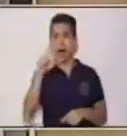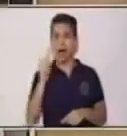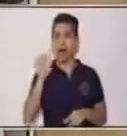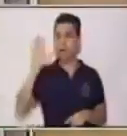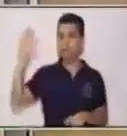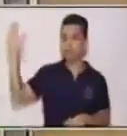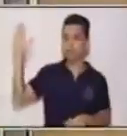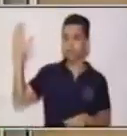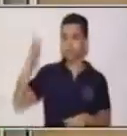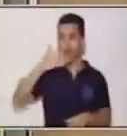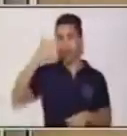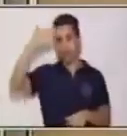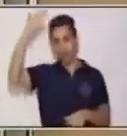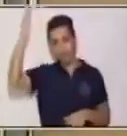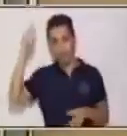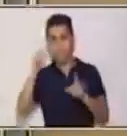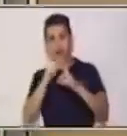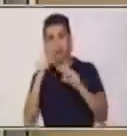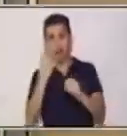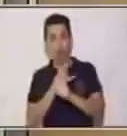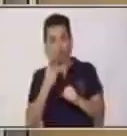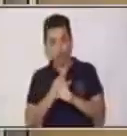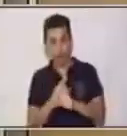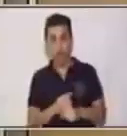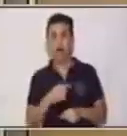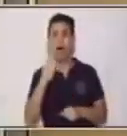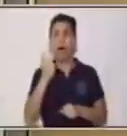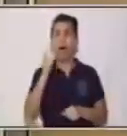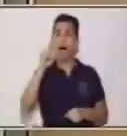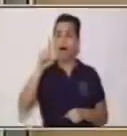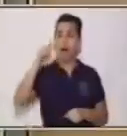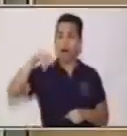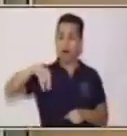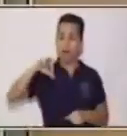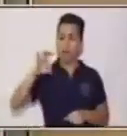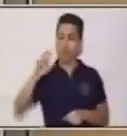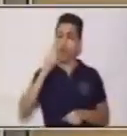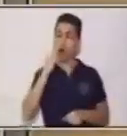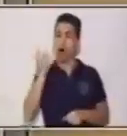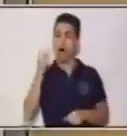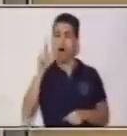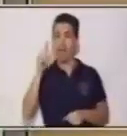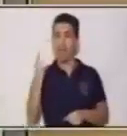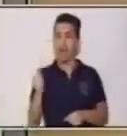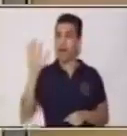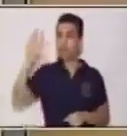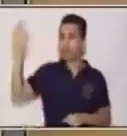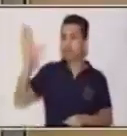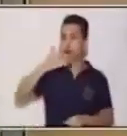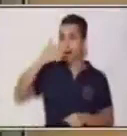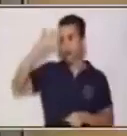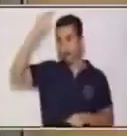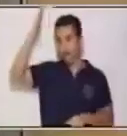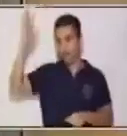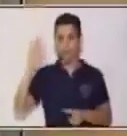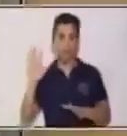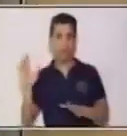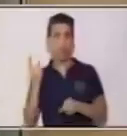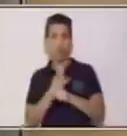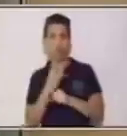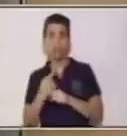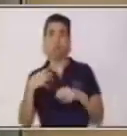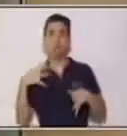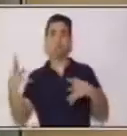los neologismos, que estas son palabras nuevas que van a surgir de la necesidad de vocabulario